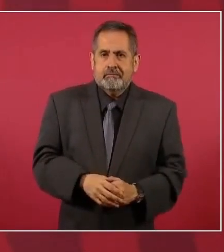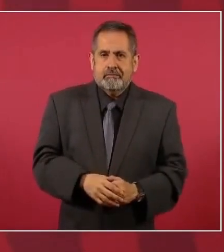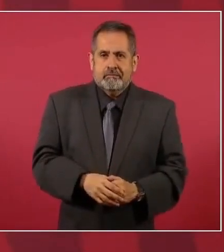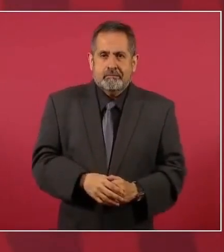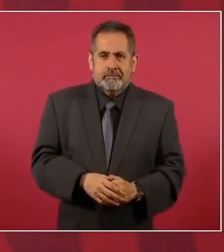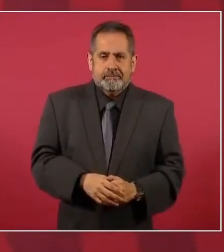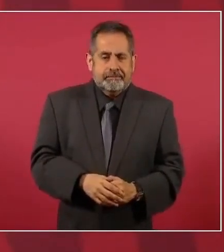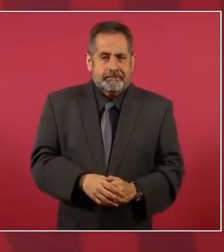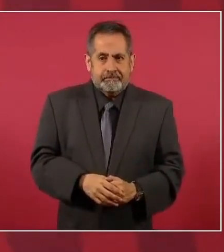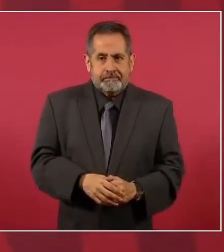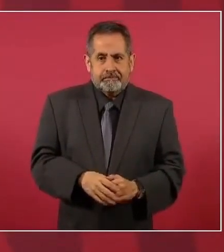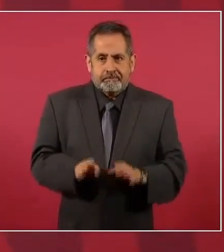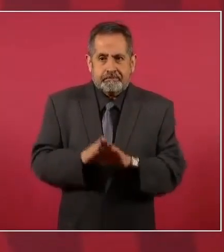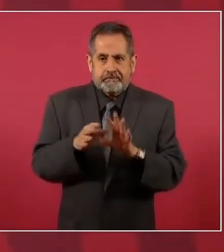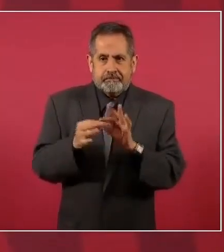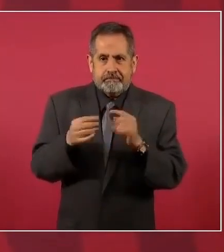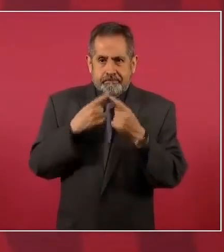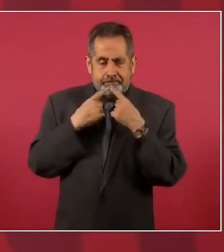ni